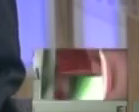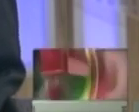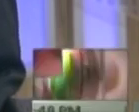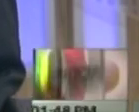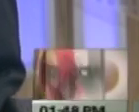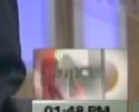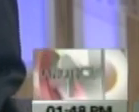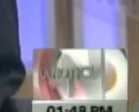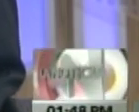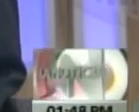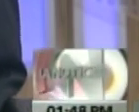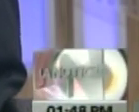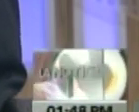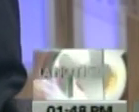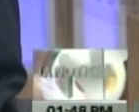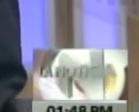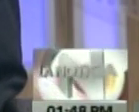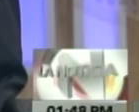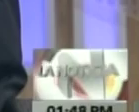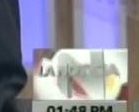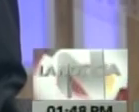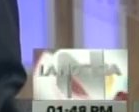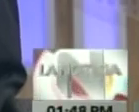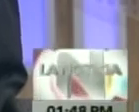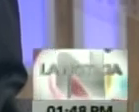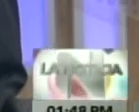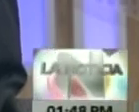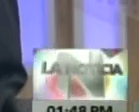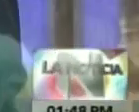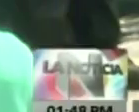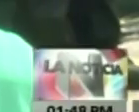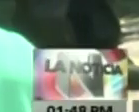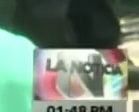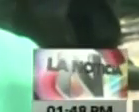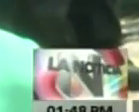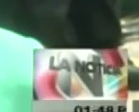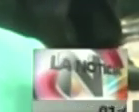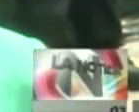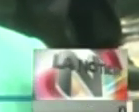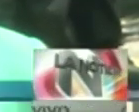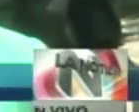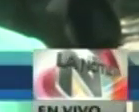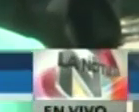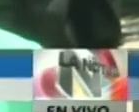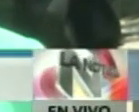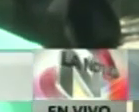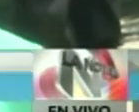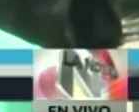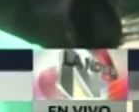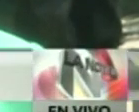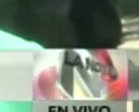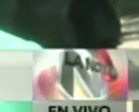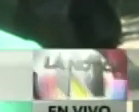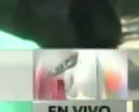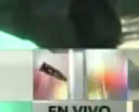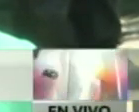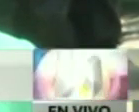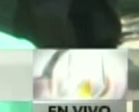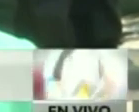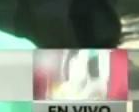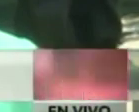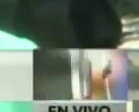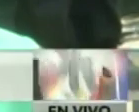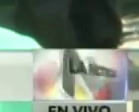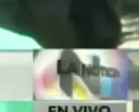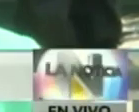de asistencia humanitaria a Haití. Adelante, Eni, te escuchamos. Sí, es que Venezuela reafirma los lazos de hermandad y